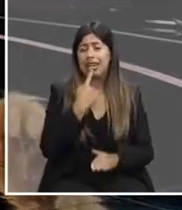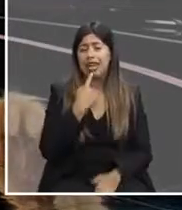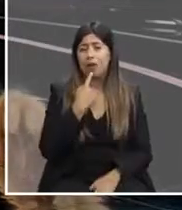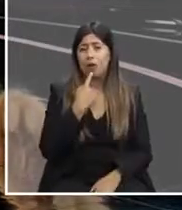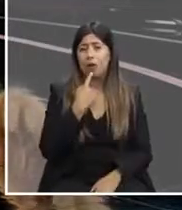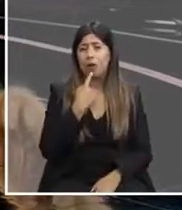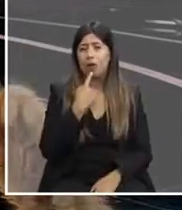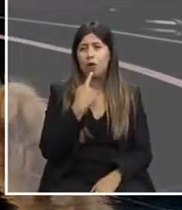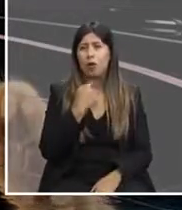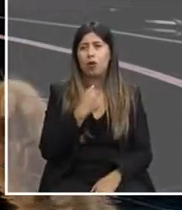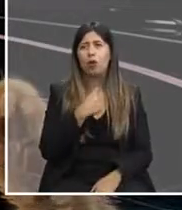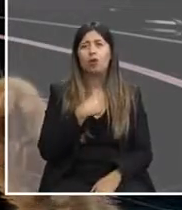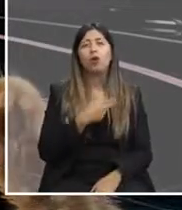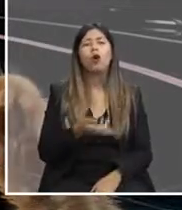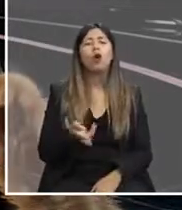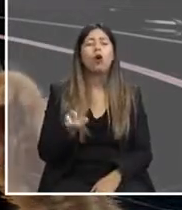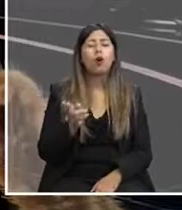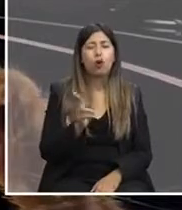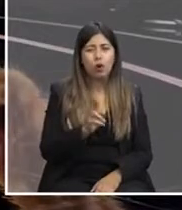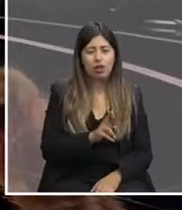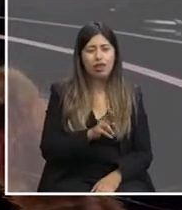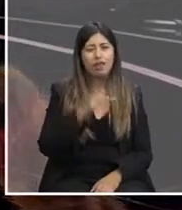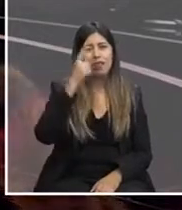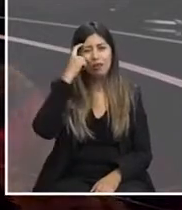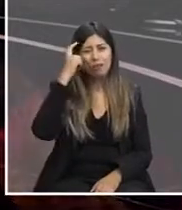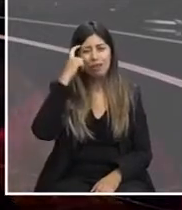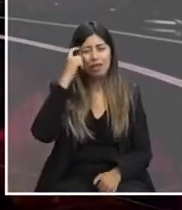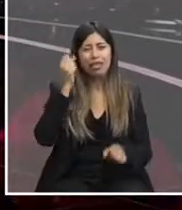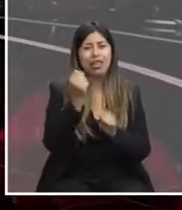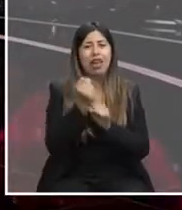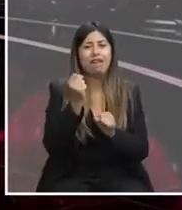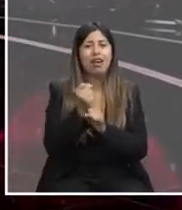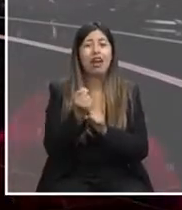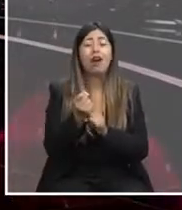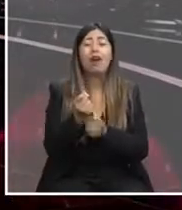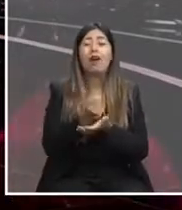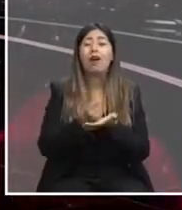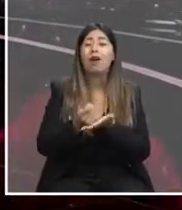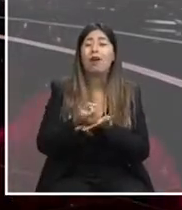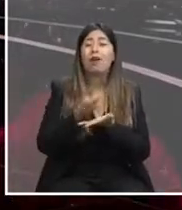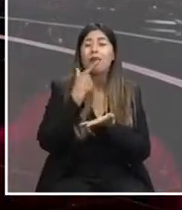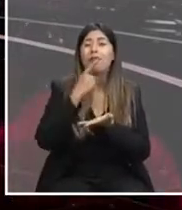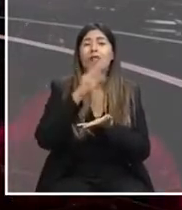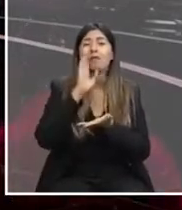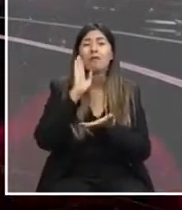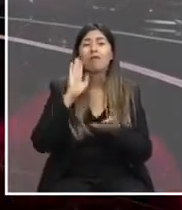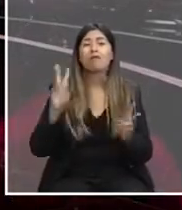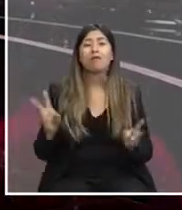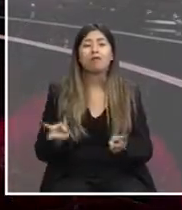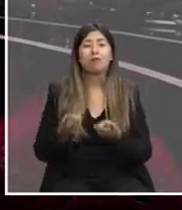Me lo vuelvo a llevar a la tarea de los antídotos, ¿ok? Por si acaso.